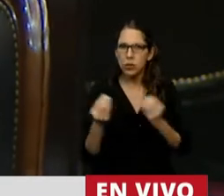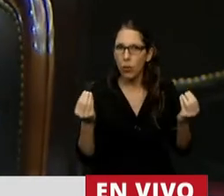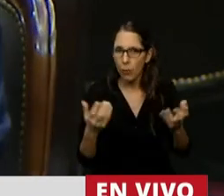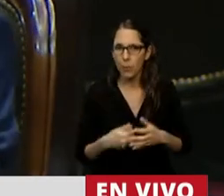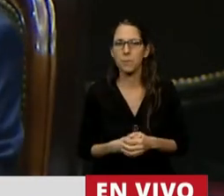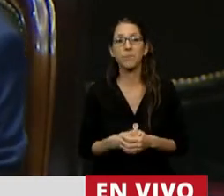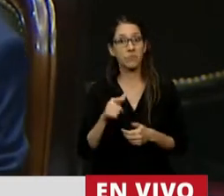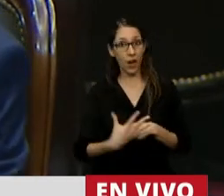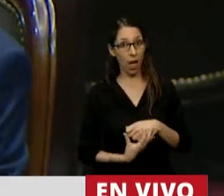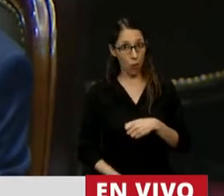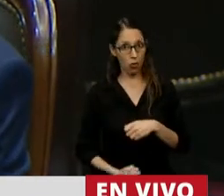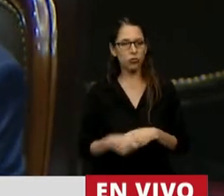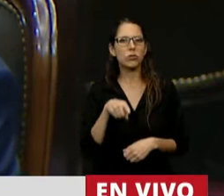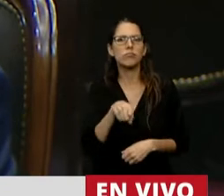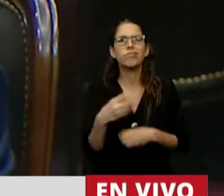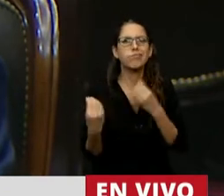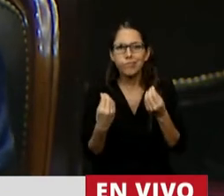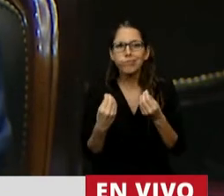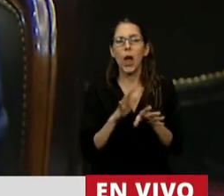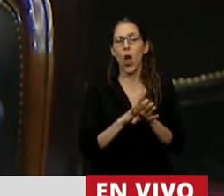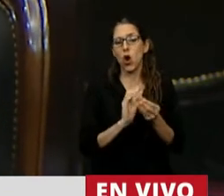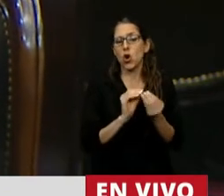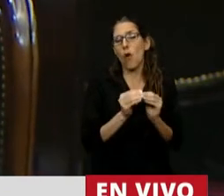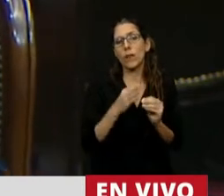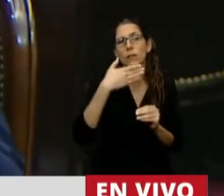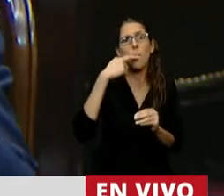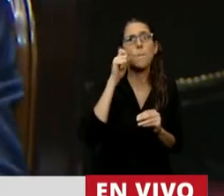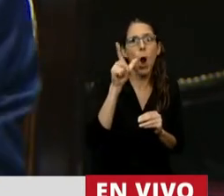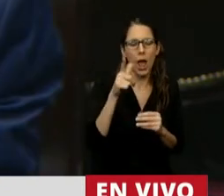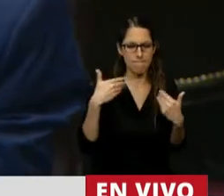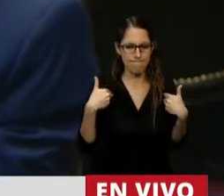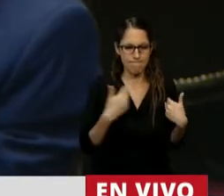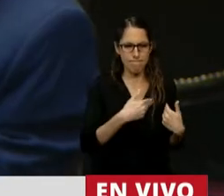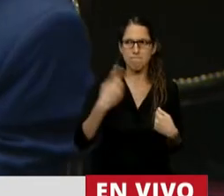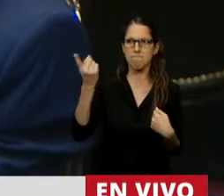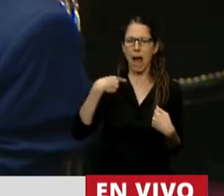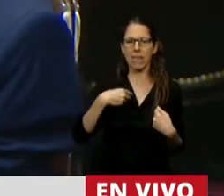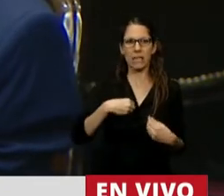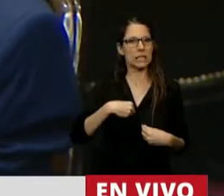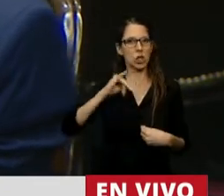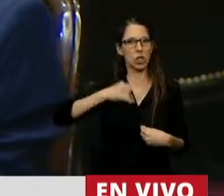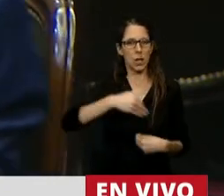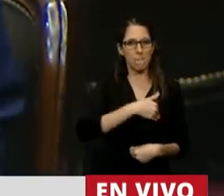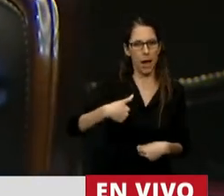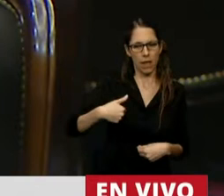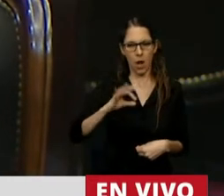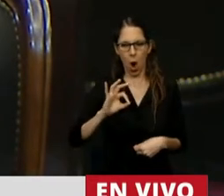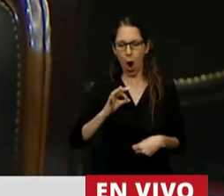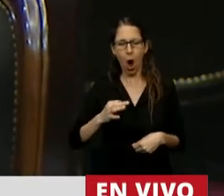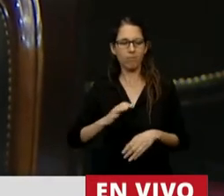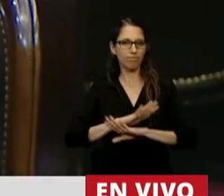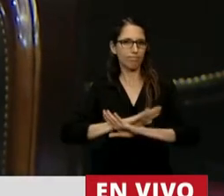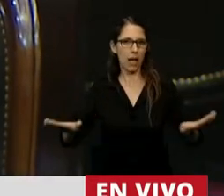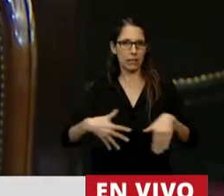aborto es la resolución de un conflicto moral, presidente, entre la maternidad forzada y la interrupción del embarazo.